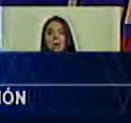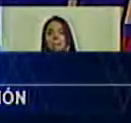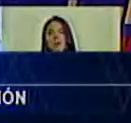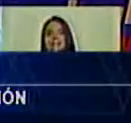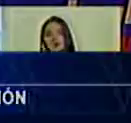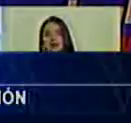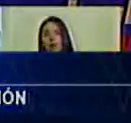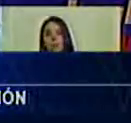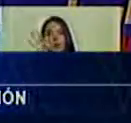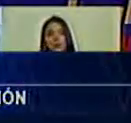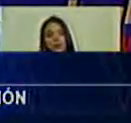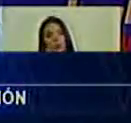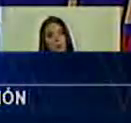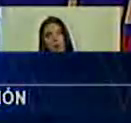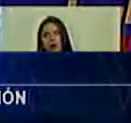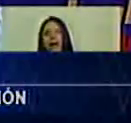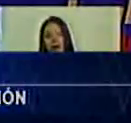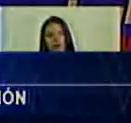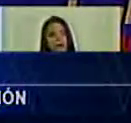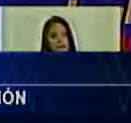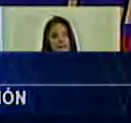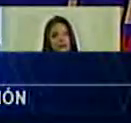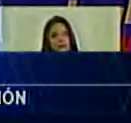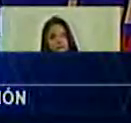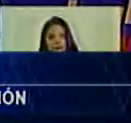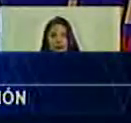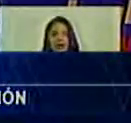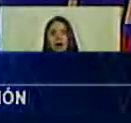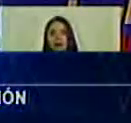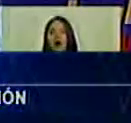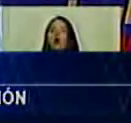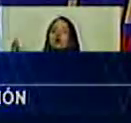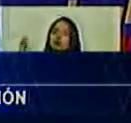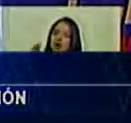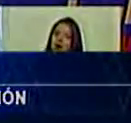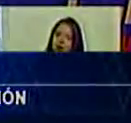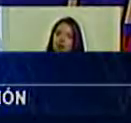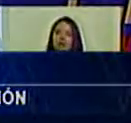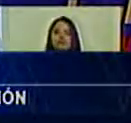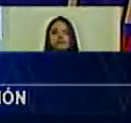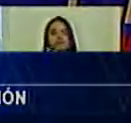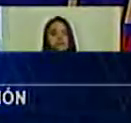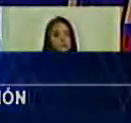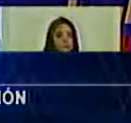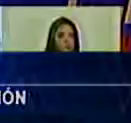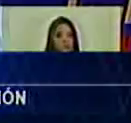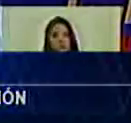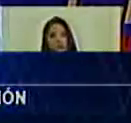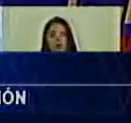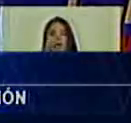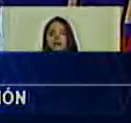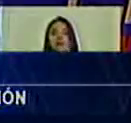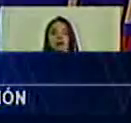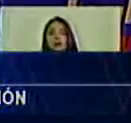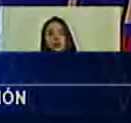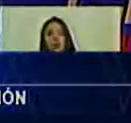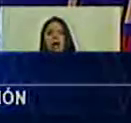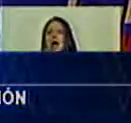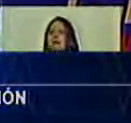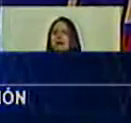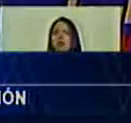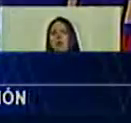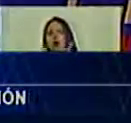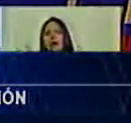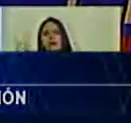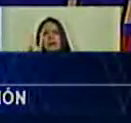de la población. Ellos estaban buscando algo así, algo parecido, para volver a instalar toda su patraña internacional de que la democracia